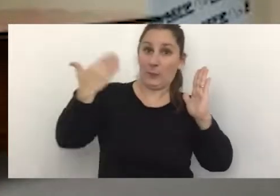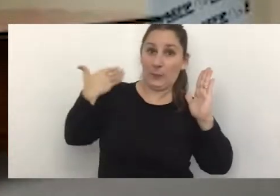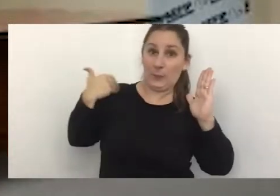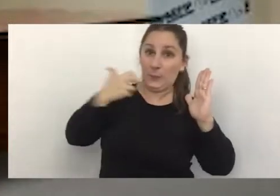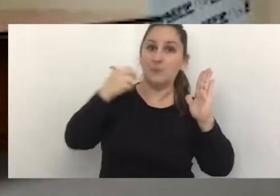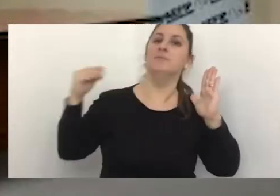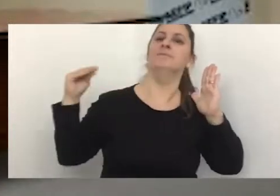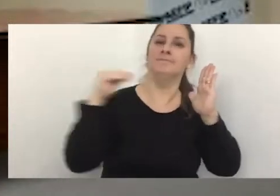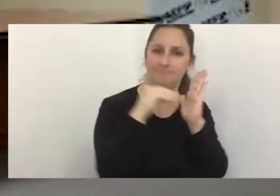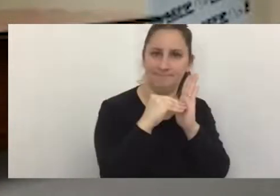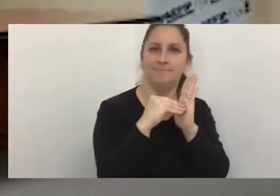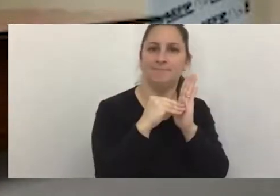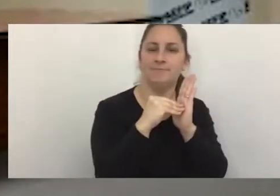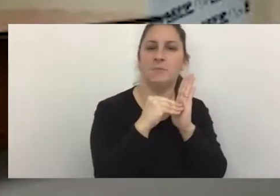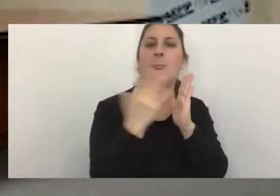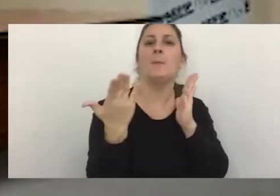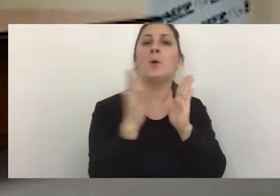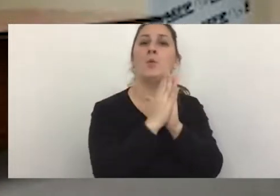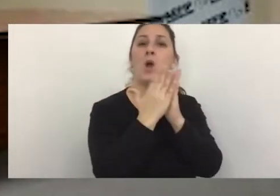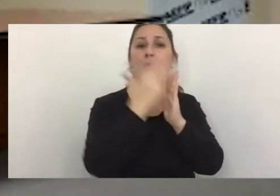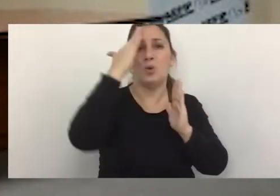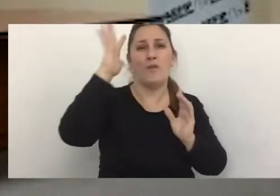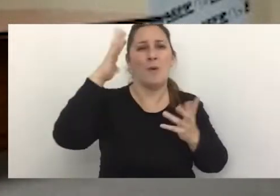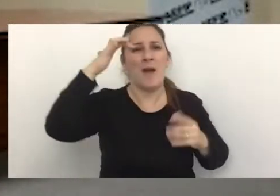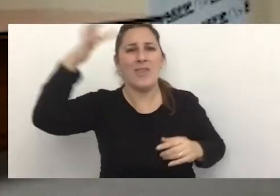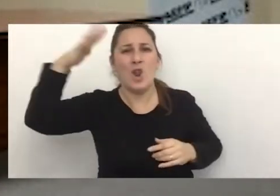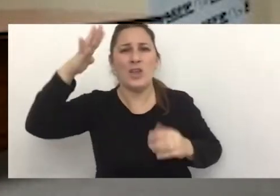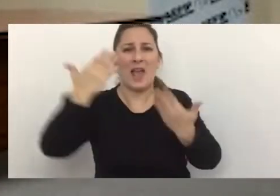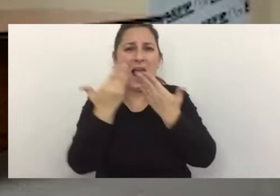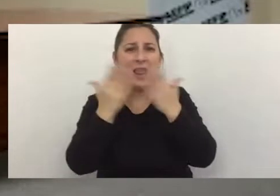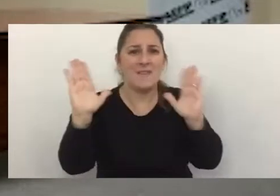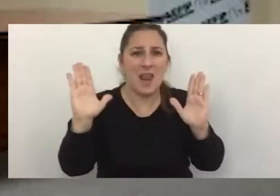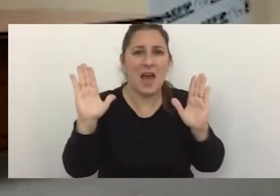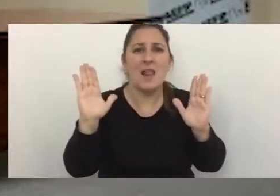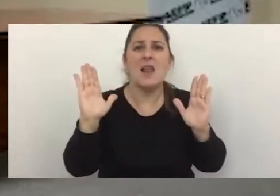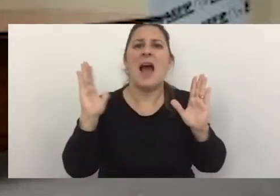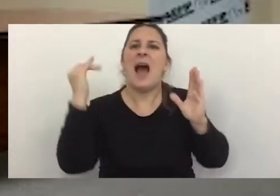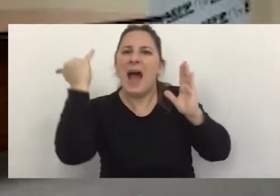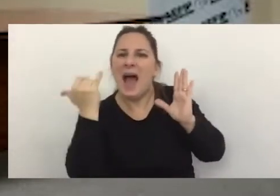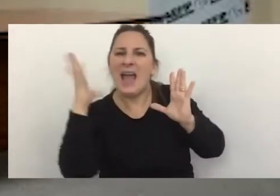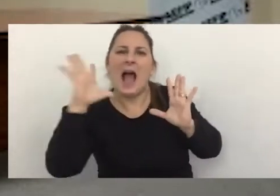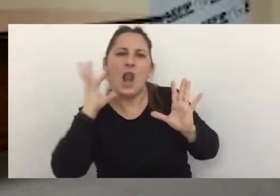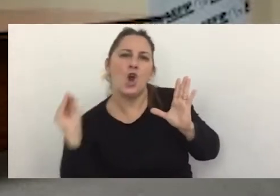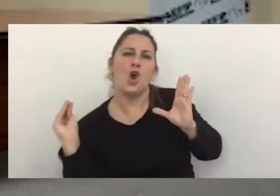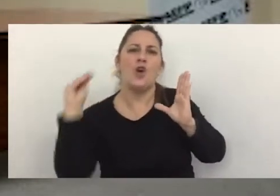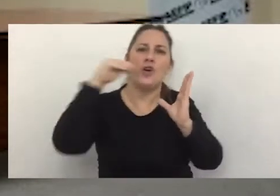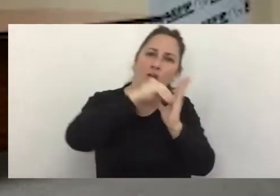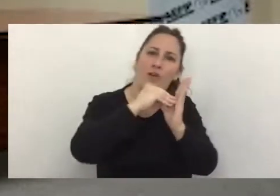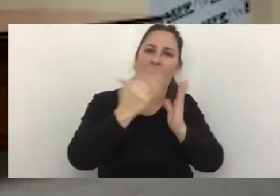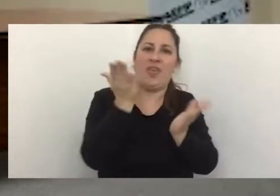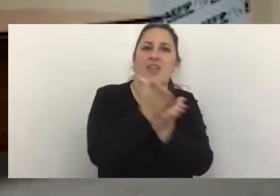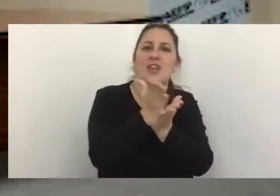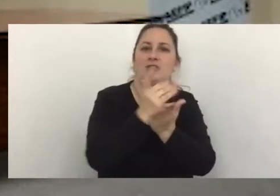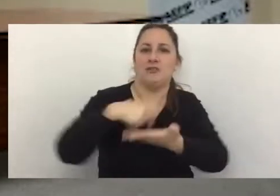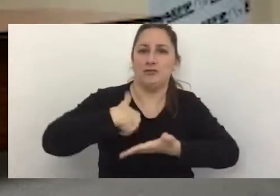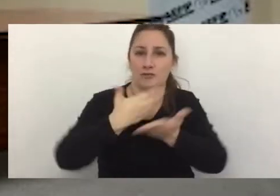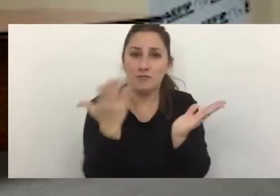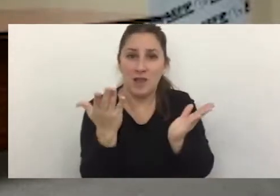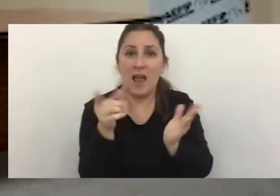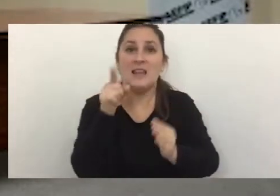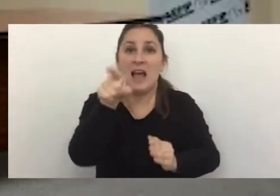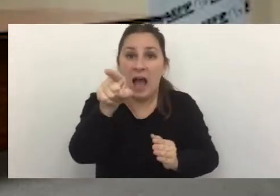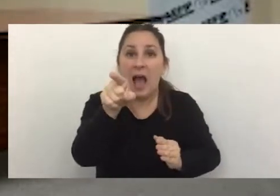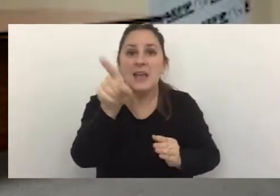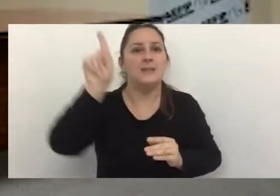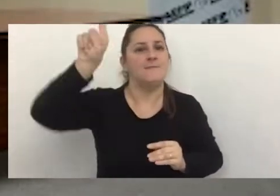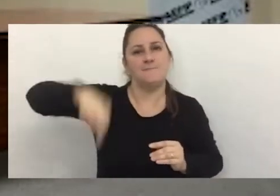porque una constitución de ideología liberal tiene un injerto de derechos sociales, donde eso genera problemas